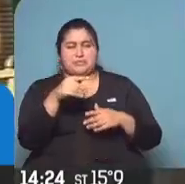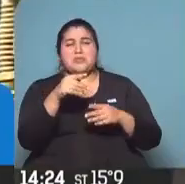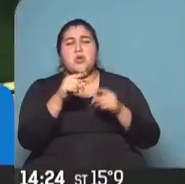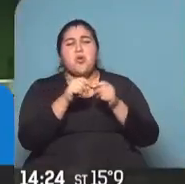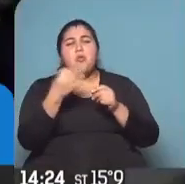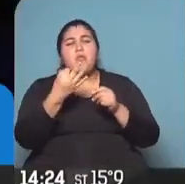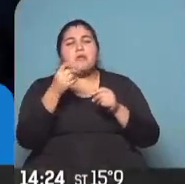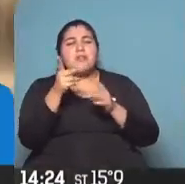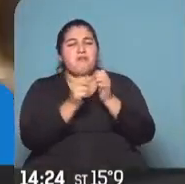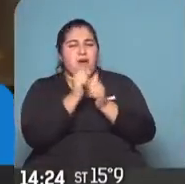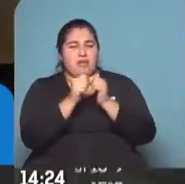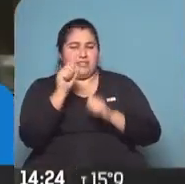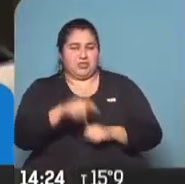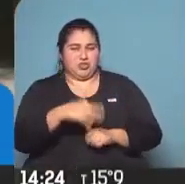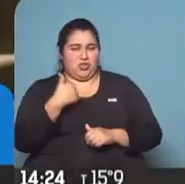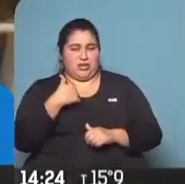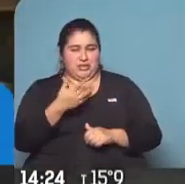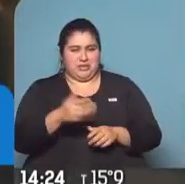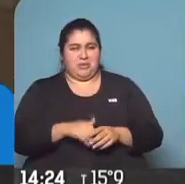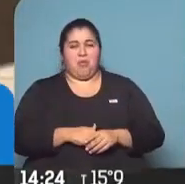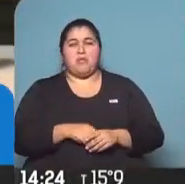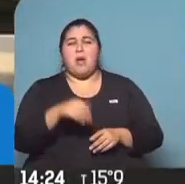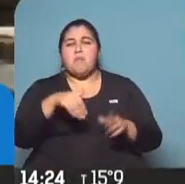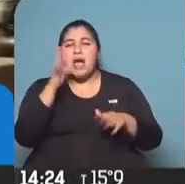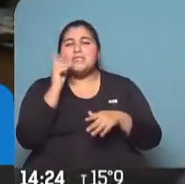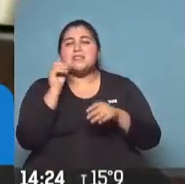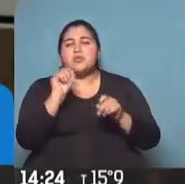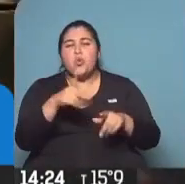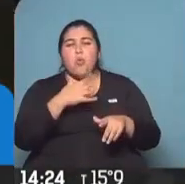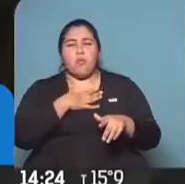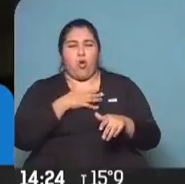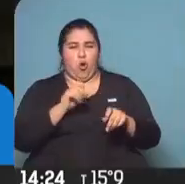diseño y fabricación nacional sus principales características